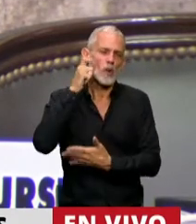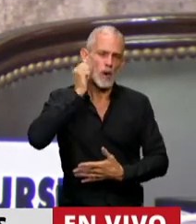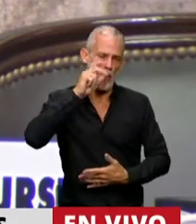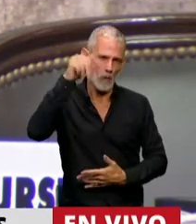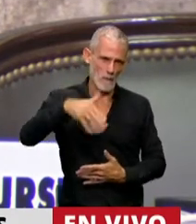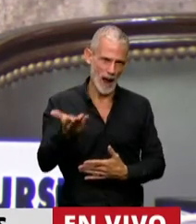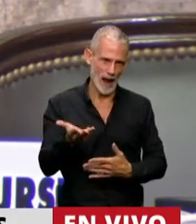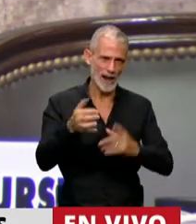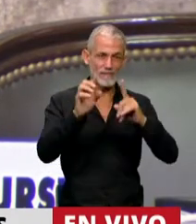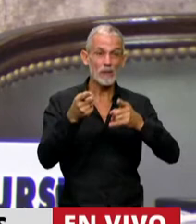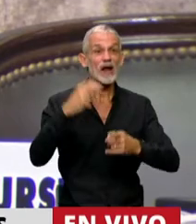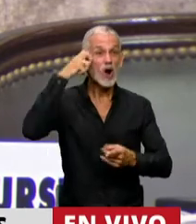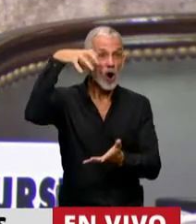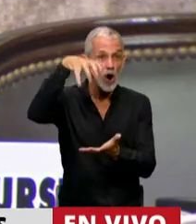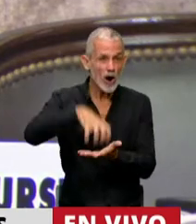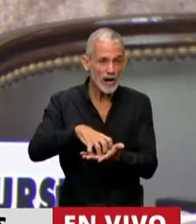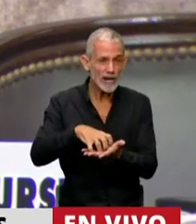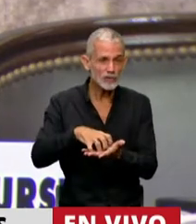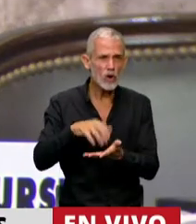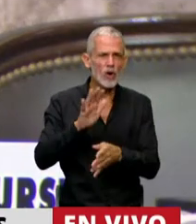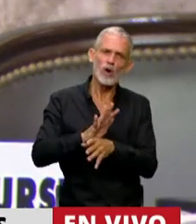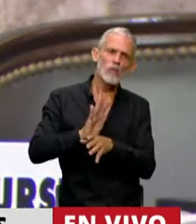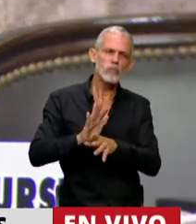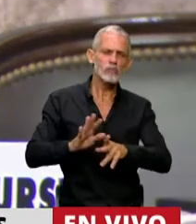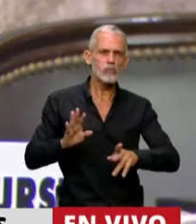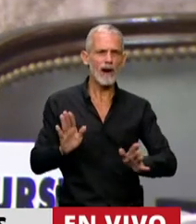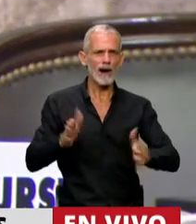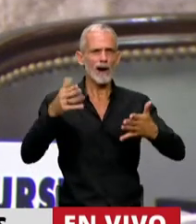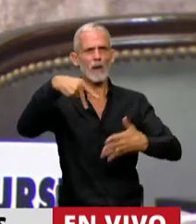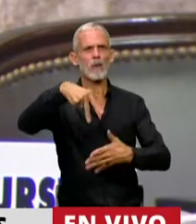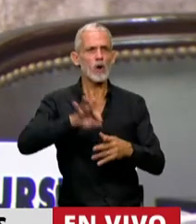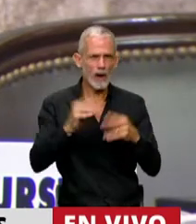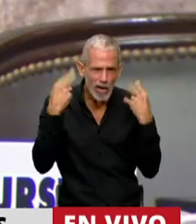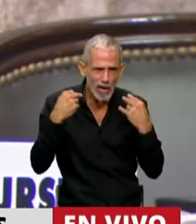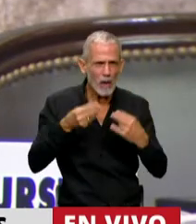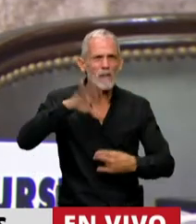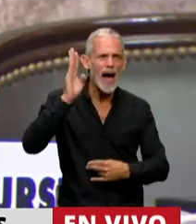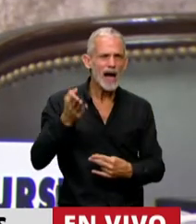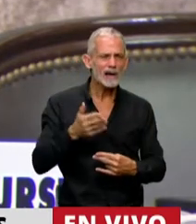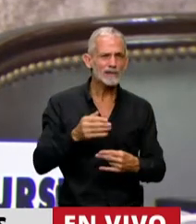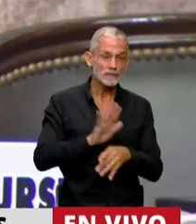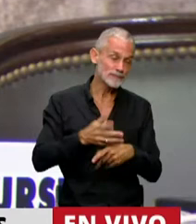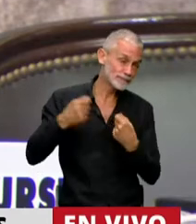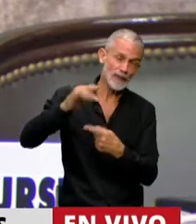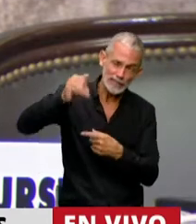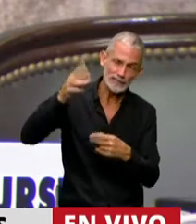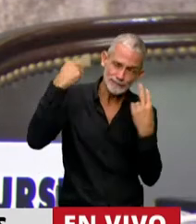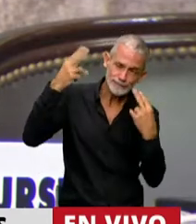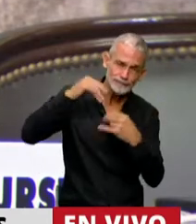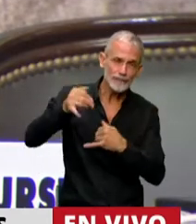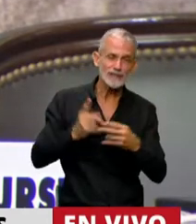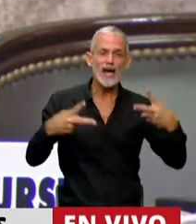que el Congreso se va a poner de pie. No, esto es más sometimiento, entrega, más ajuste y